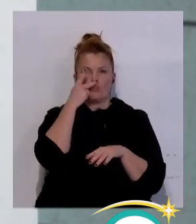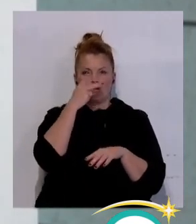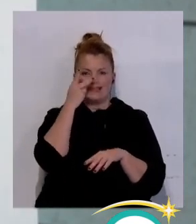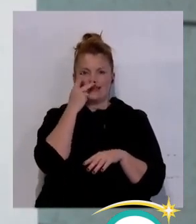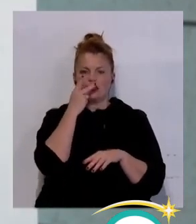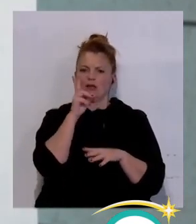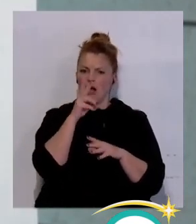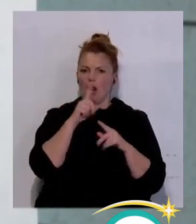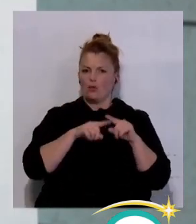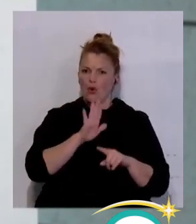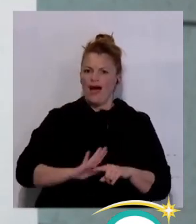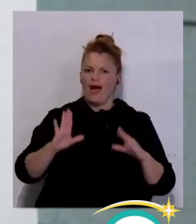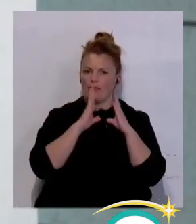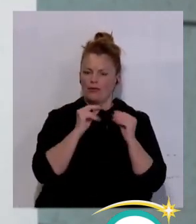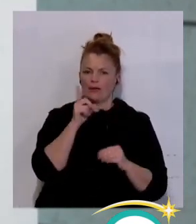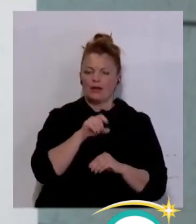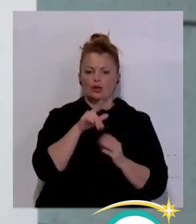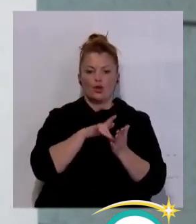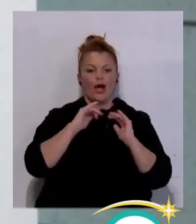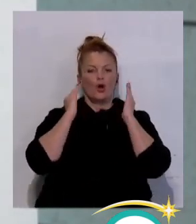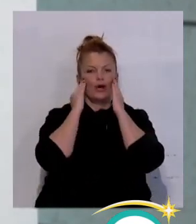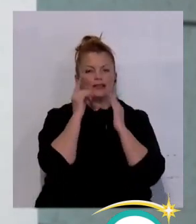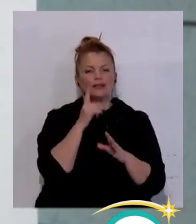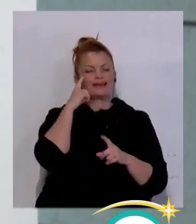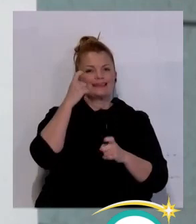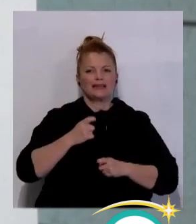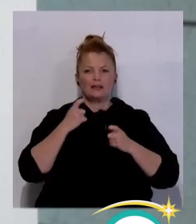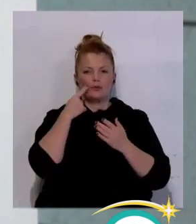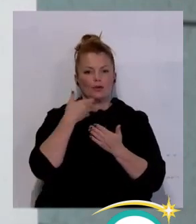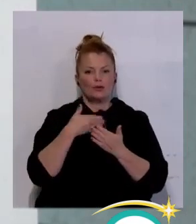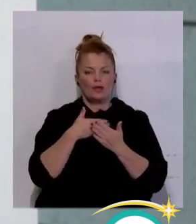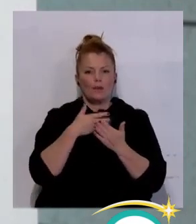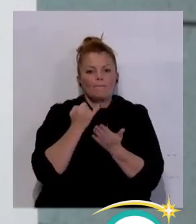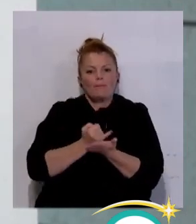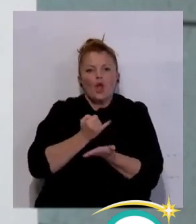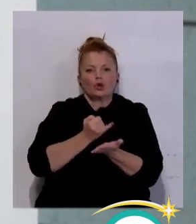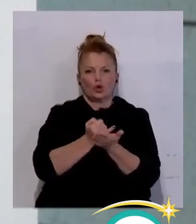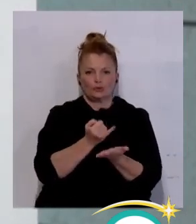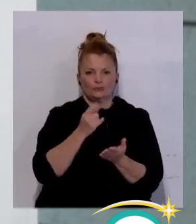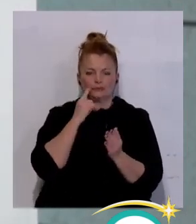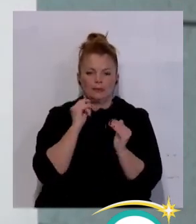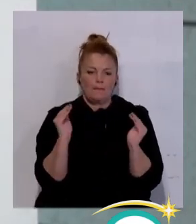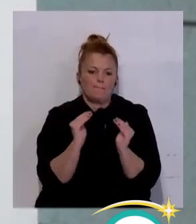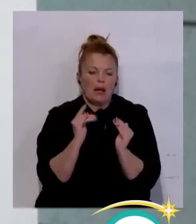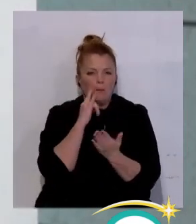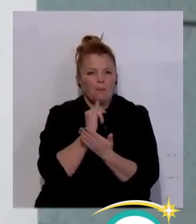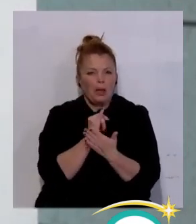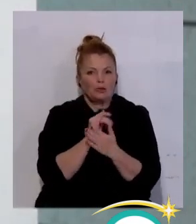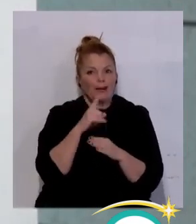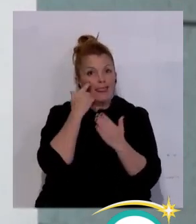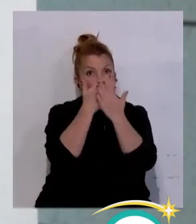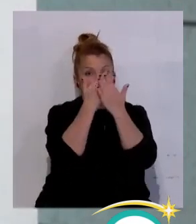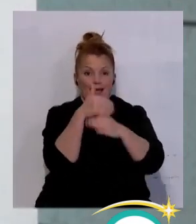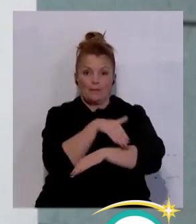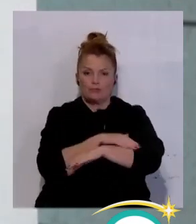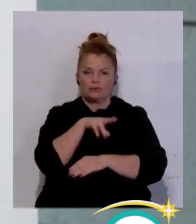nivel de Andalucía, pues en este congreso, donde intentamos demostrar en estudios piloto, es decir, de pequeño tamaño, pues para demostrar al Ministerio que